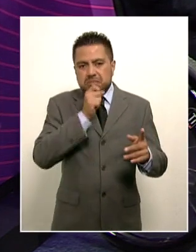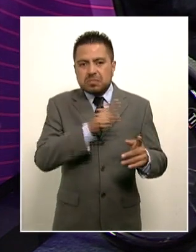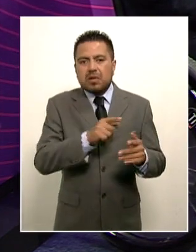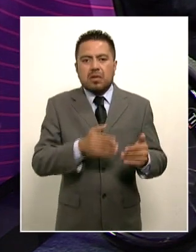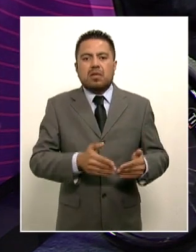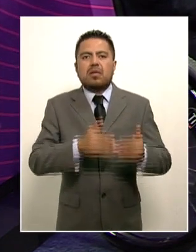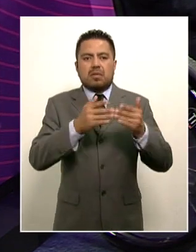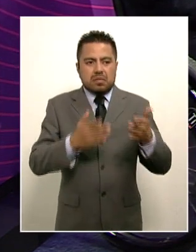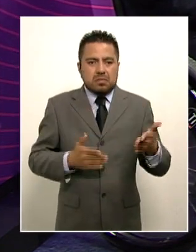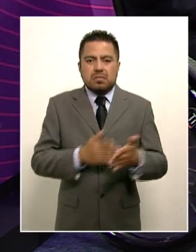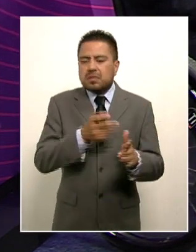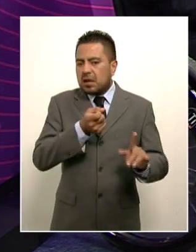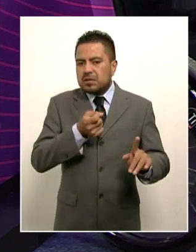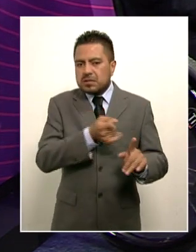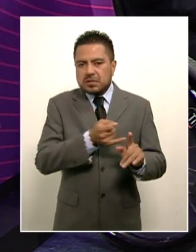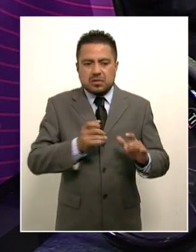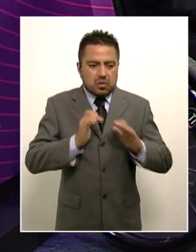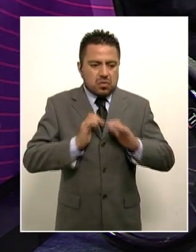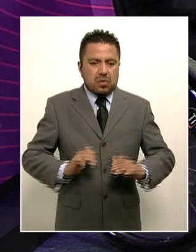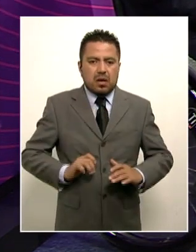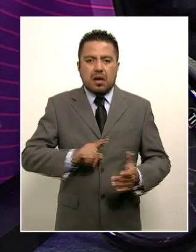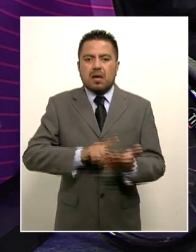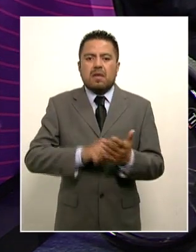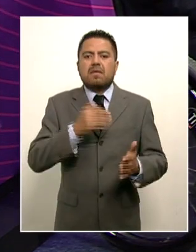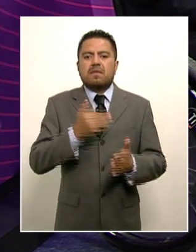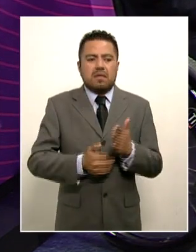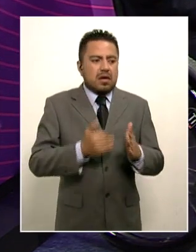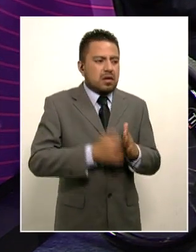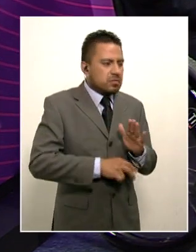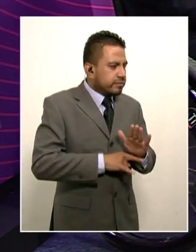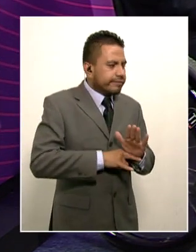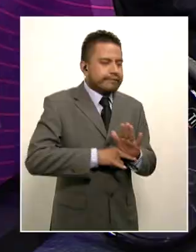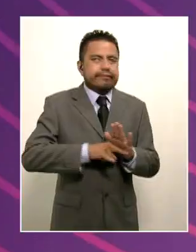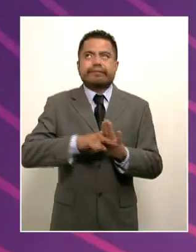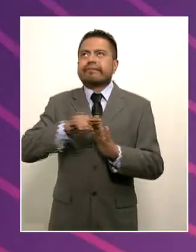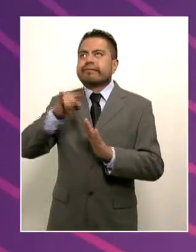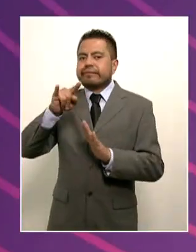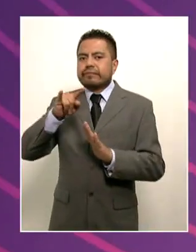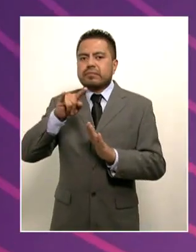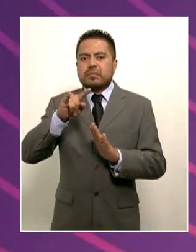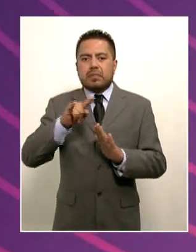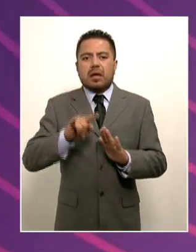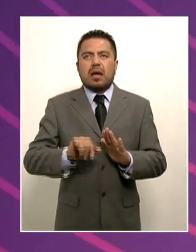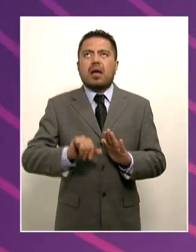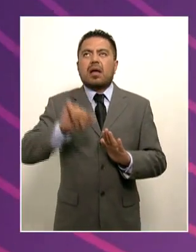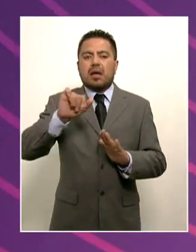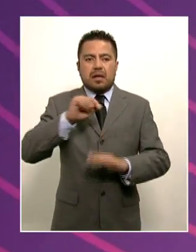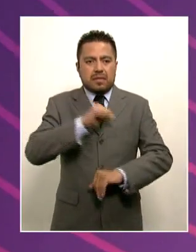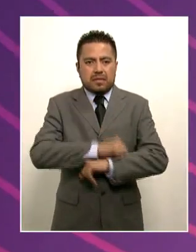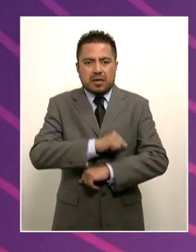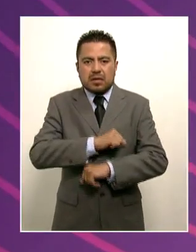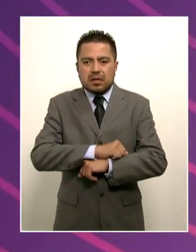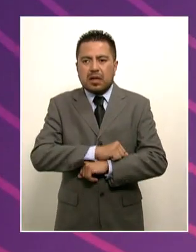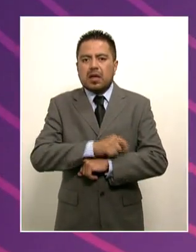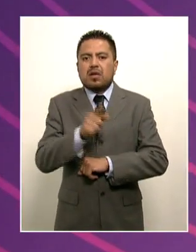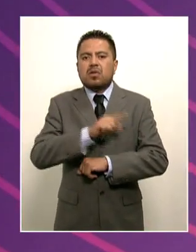una barrera física, una falta de un elevador, la altura de las ventanillas donde te ofrecen